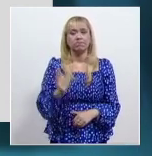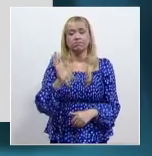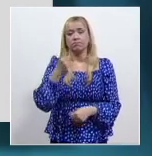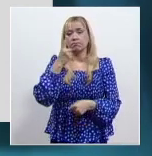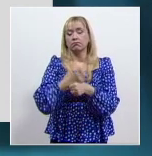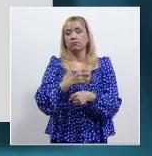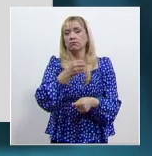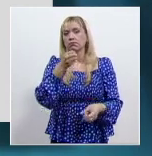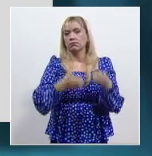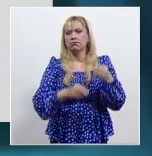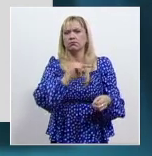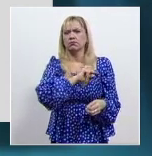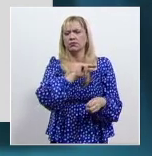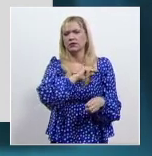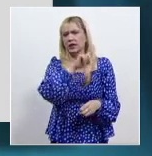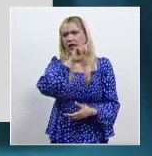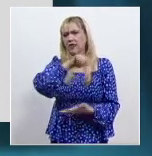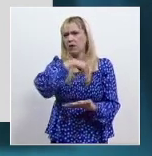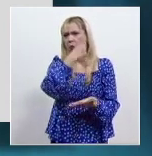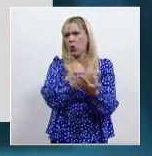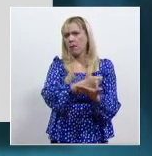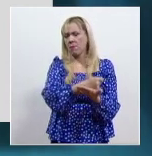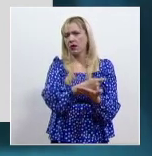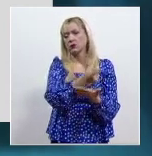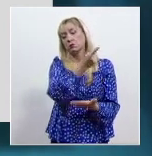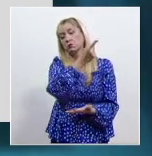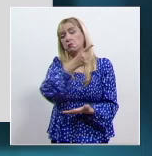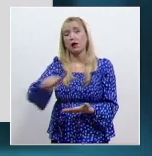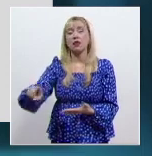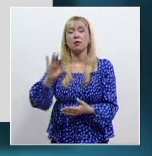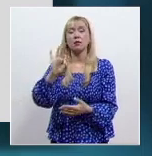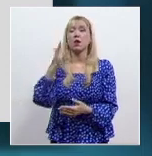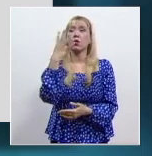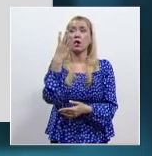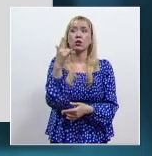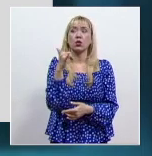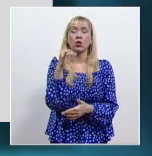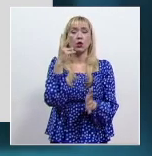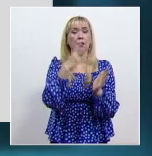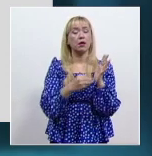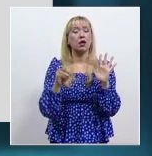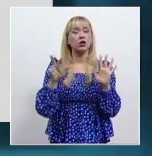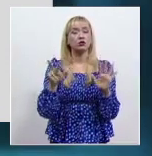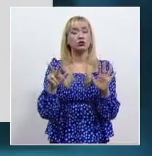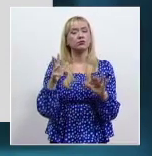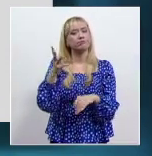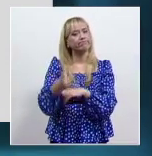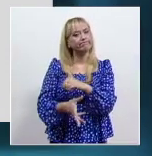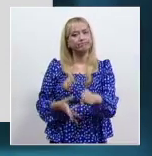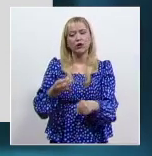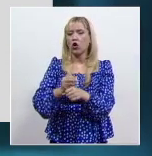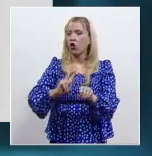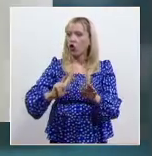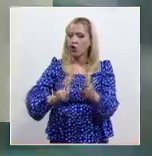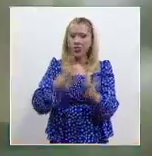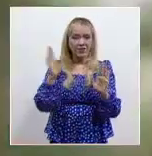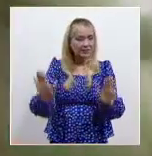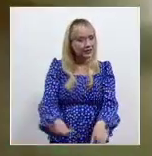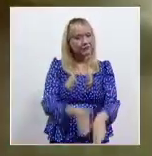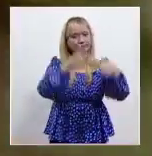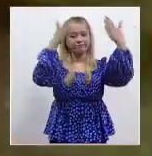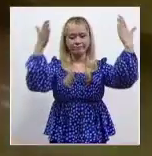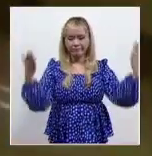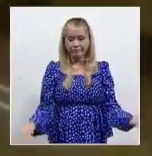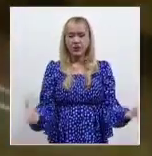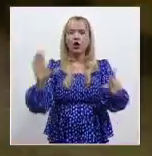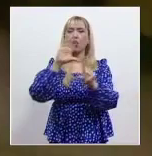tribunal colegiado con residencia en Tamaulipas ordenó el 4 de julio de 2018 reponer el procedimiento y crear la Comisión para